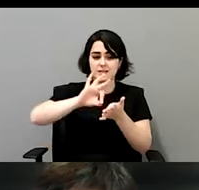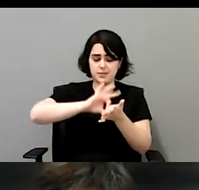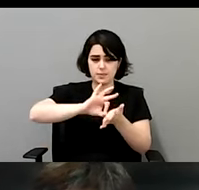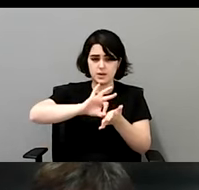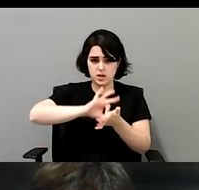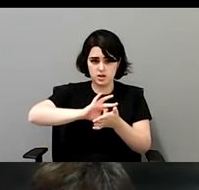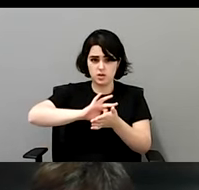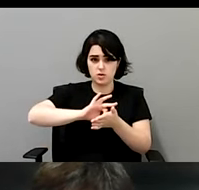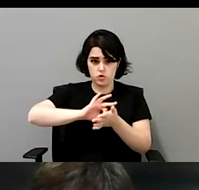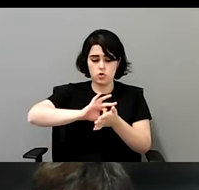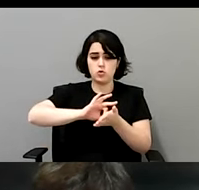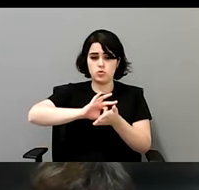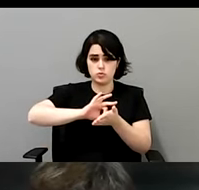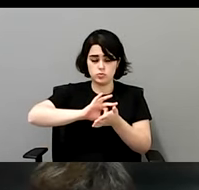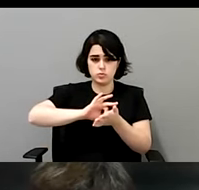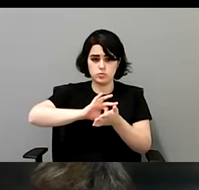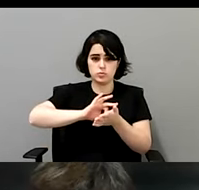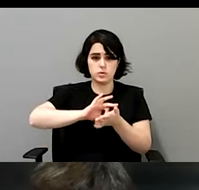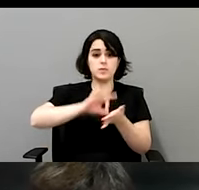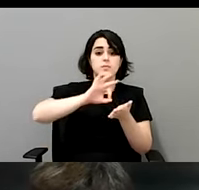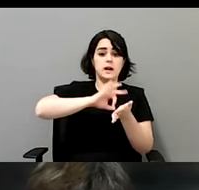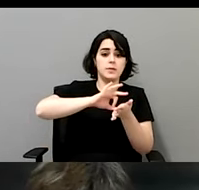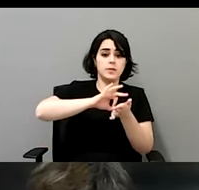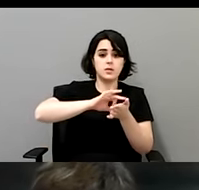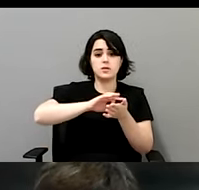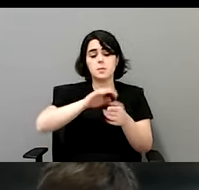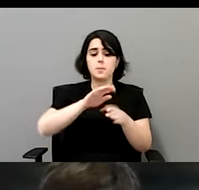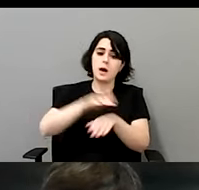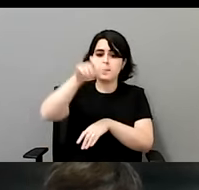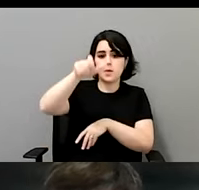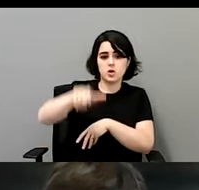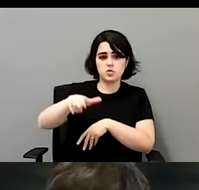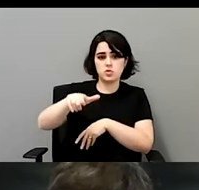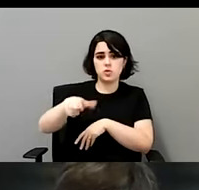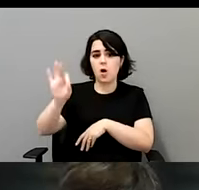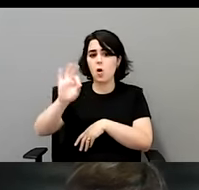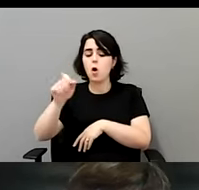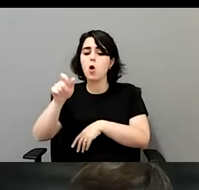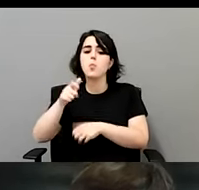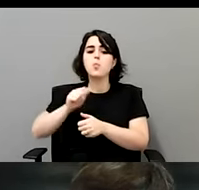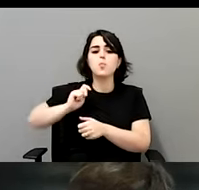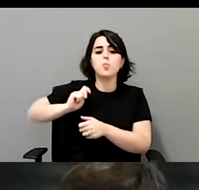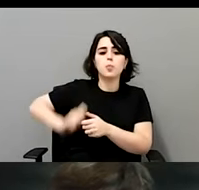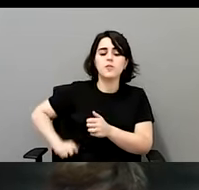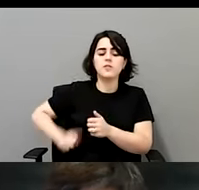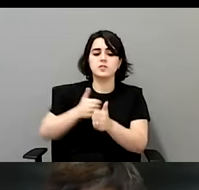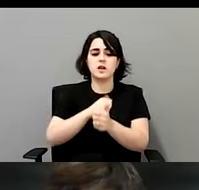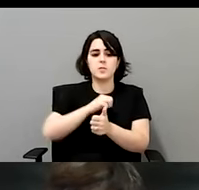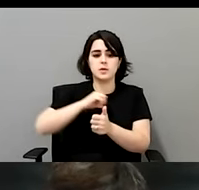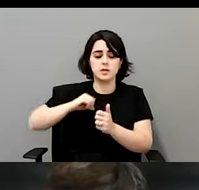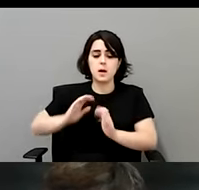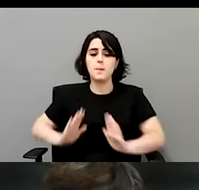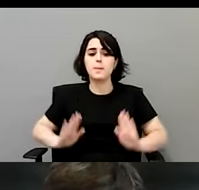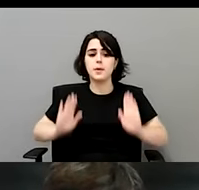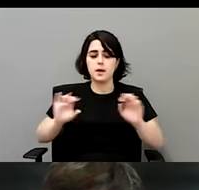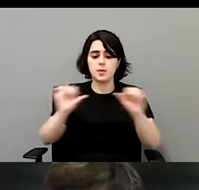a una persona, a un profesional de asistencia personal. Pero la modalidad directa, la